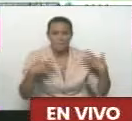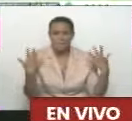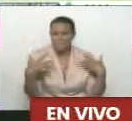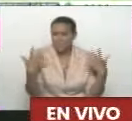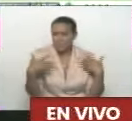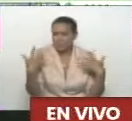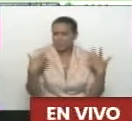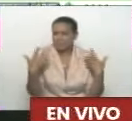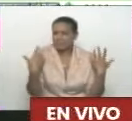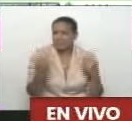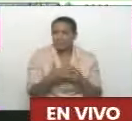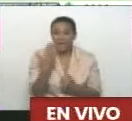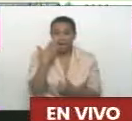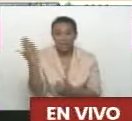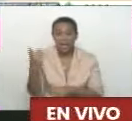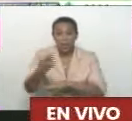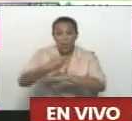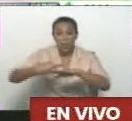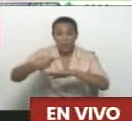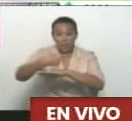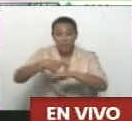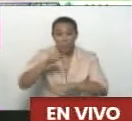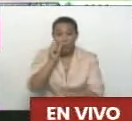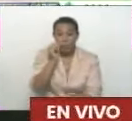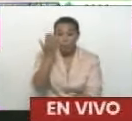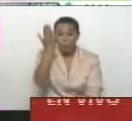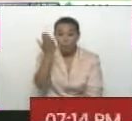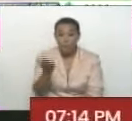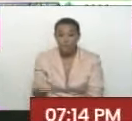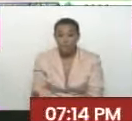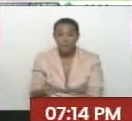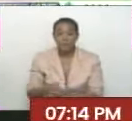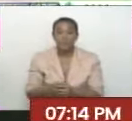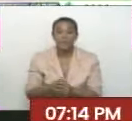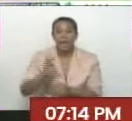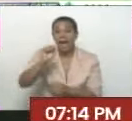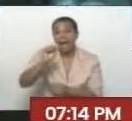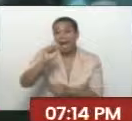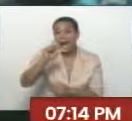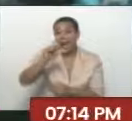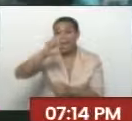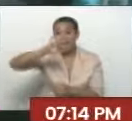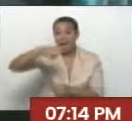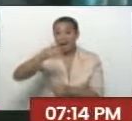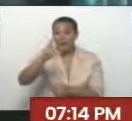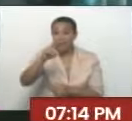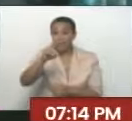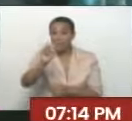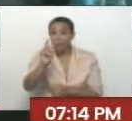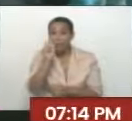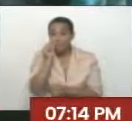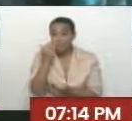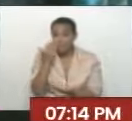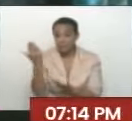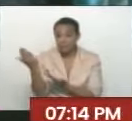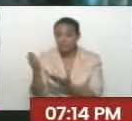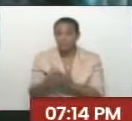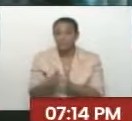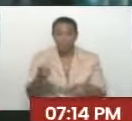Emocionante, aquí está el gobernador, compañero Alejandro Terán.